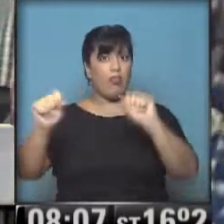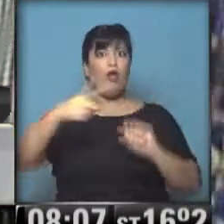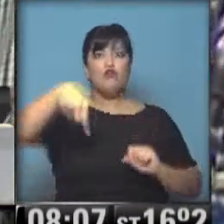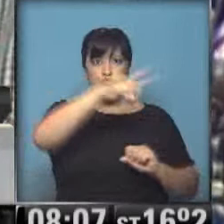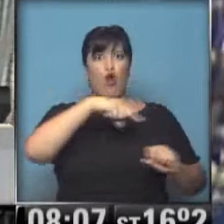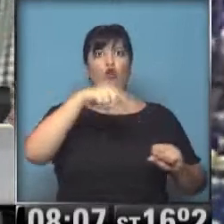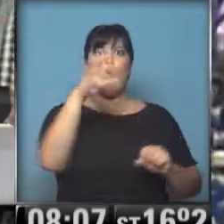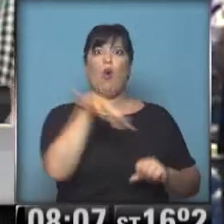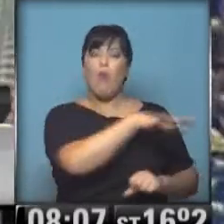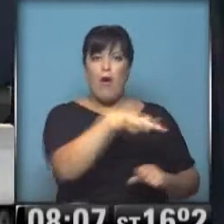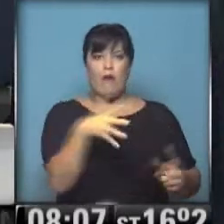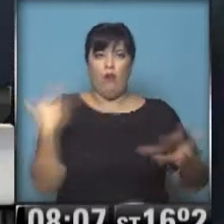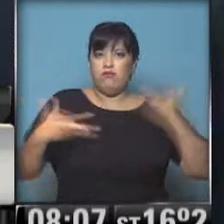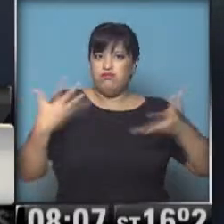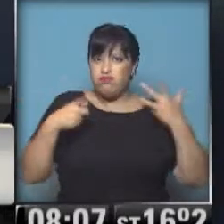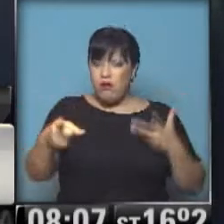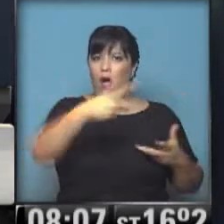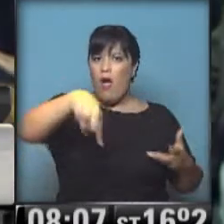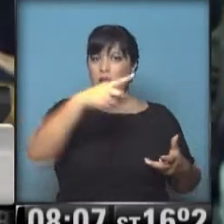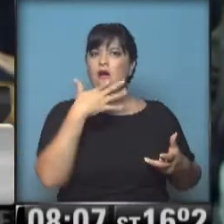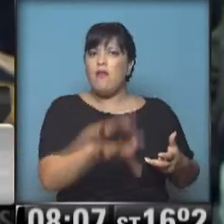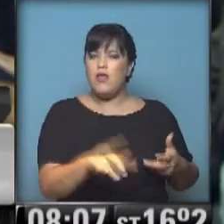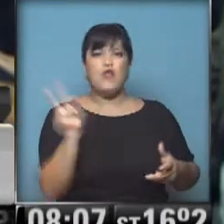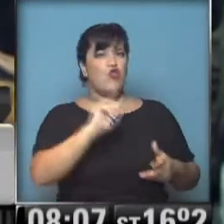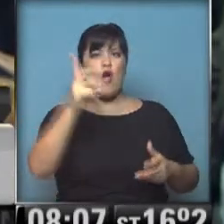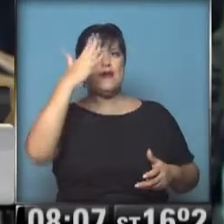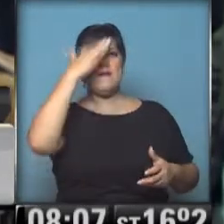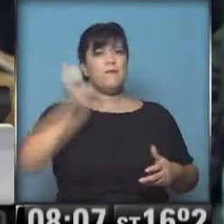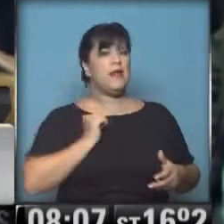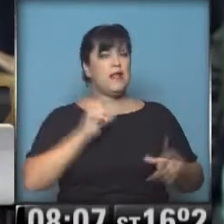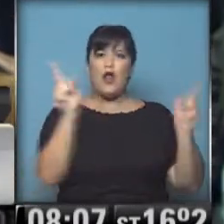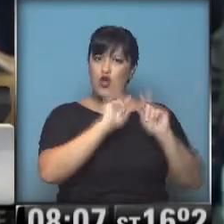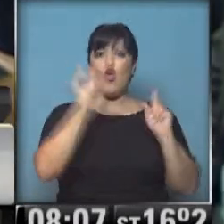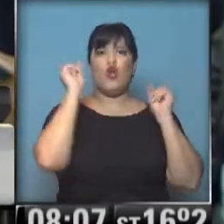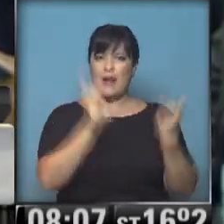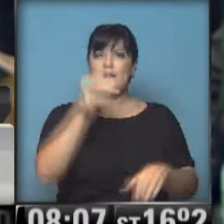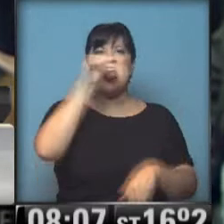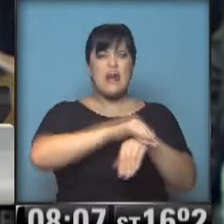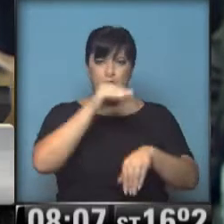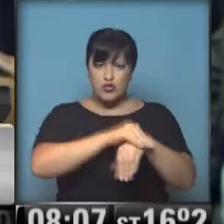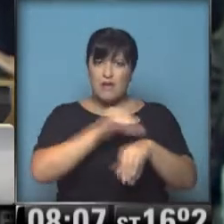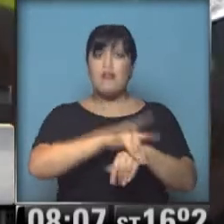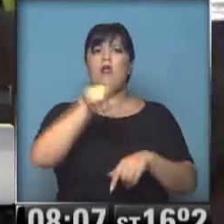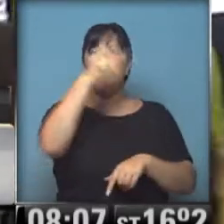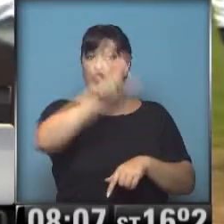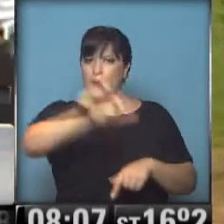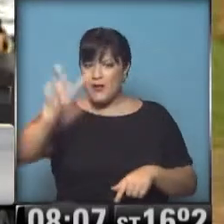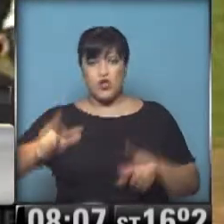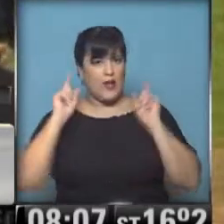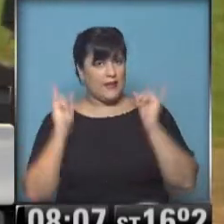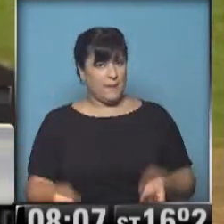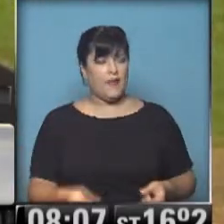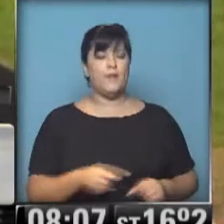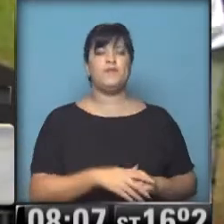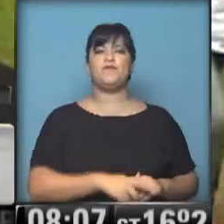agita al pueblo y ahí también entendieron que no solo fueron los militares sino también como responsable civil en los delitos que se cometían y yo creo que sí yo creo que